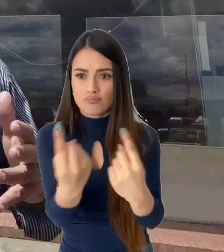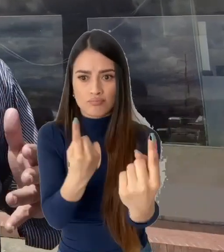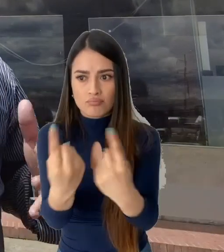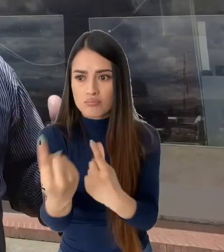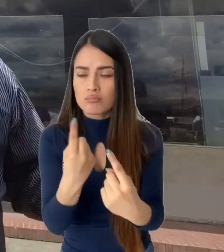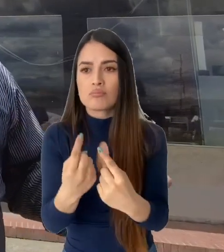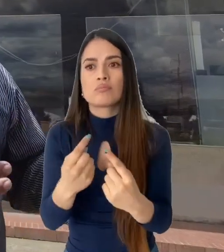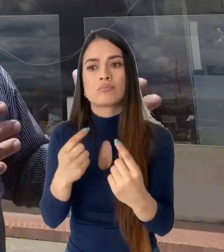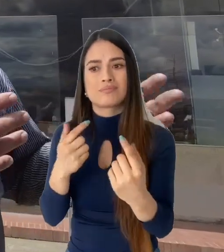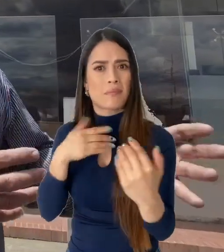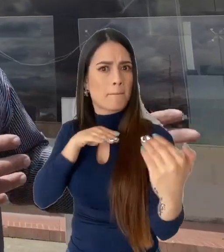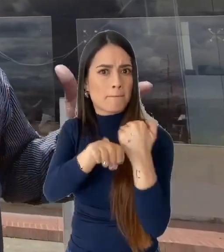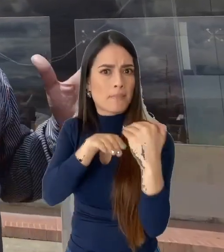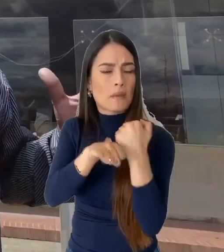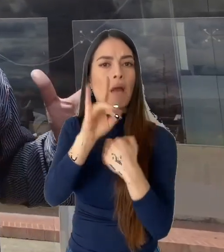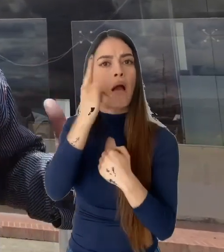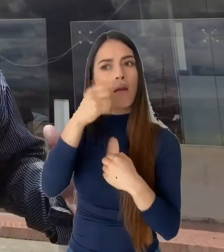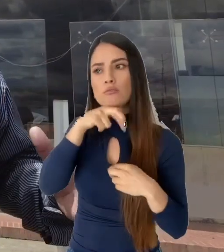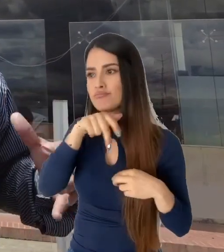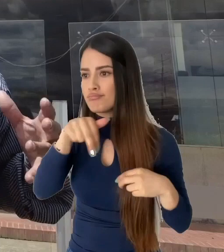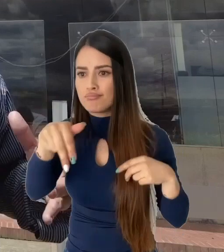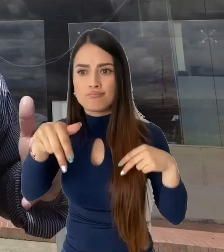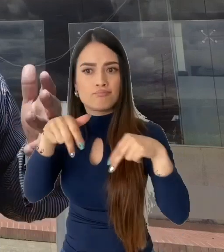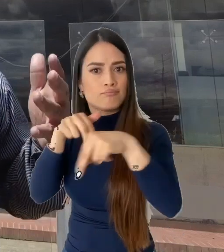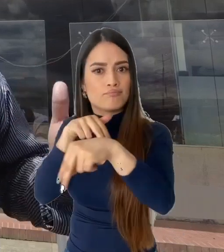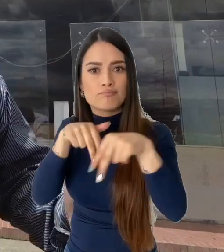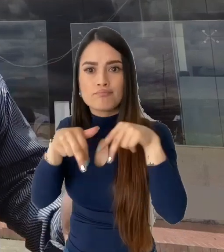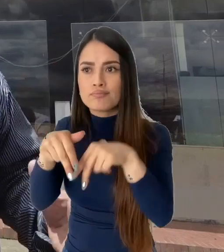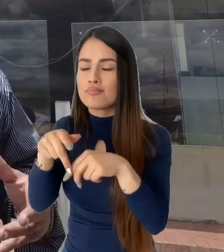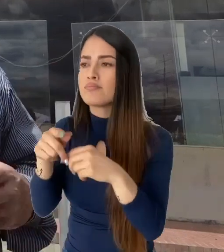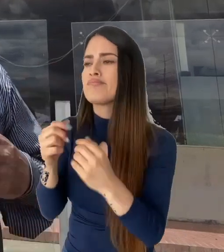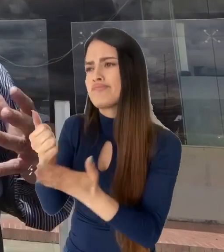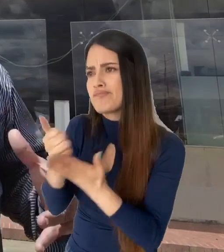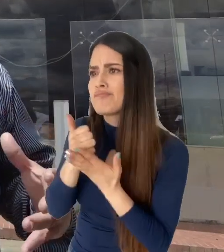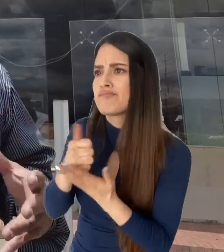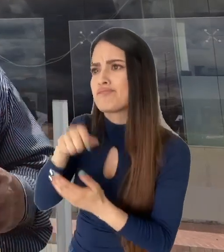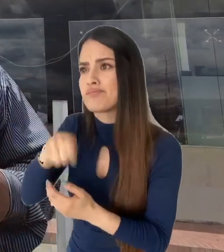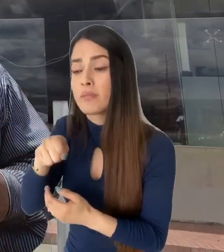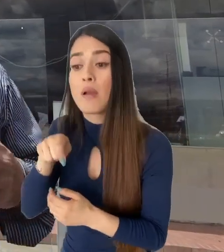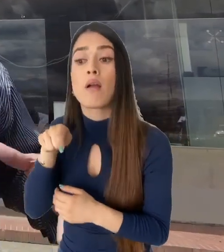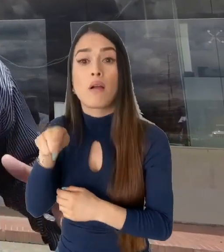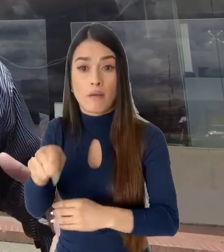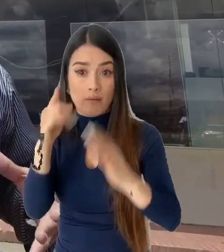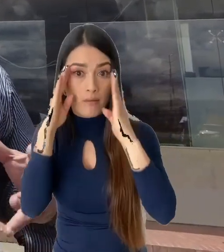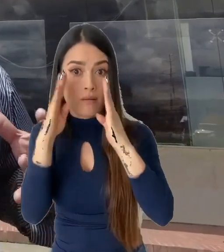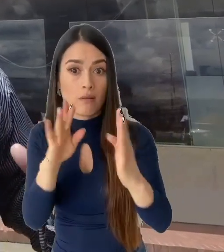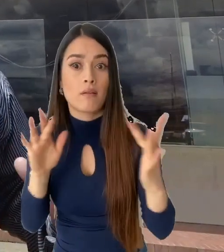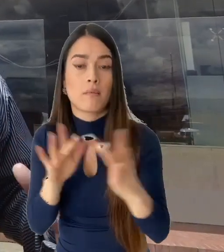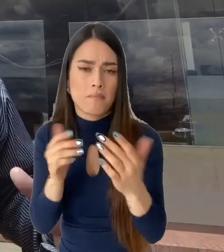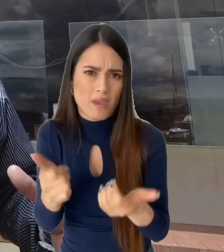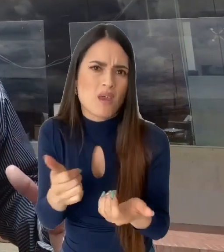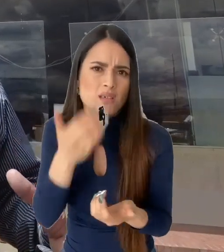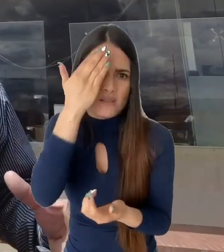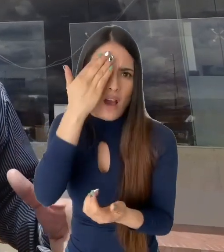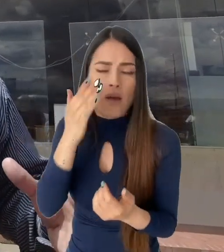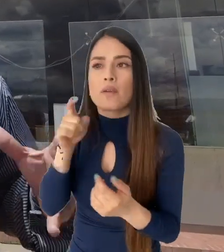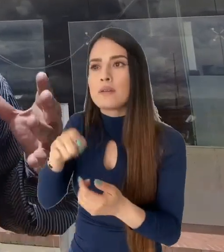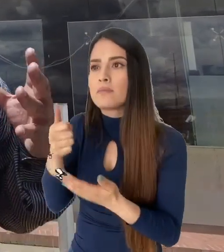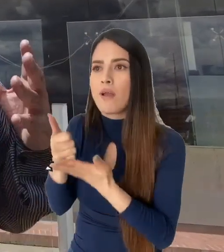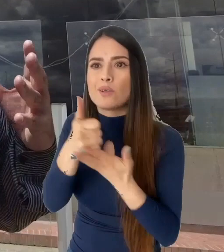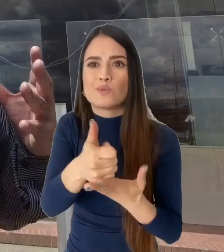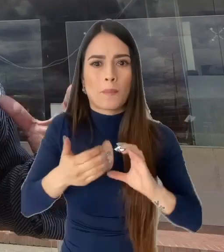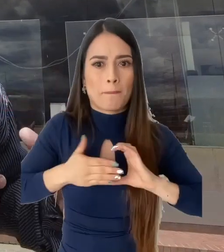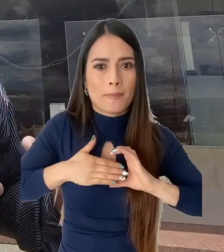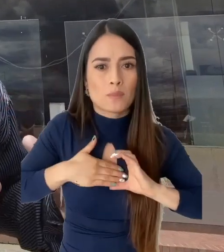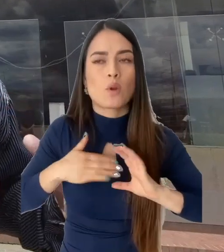y servicios de atención para los usuarios que circulan por la vías y que demandan o requieren algún tipo de asistencia